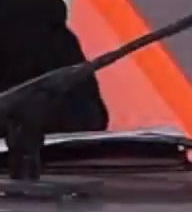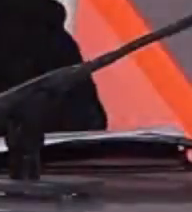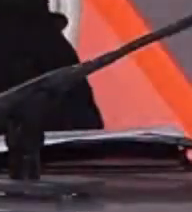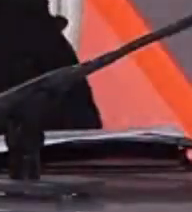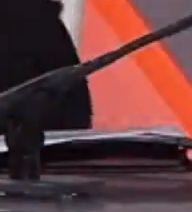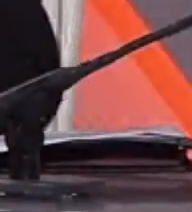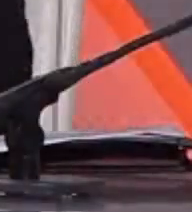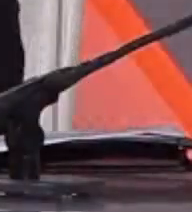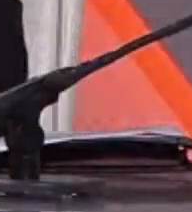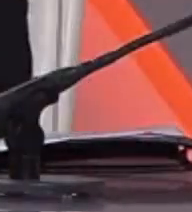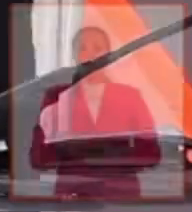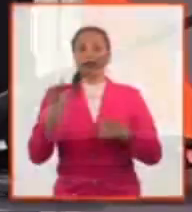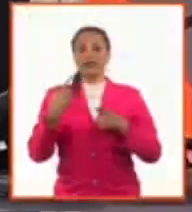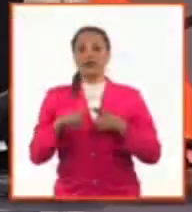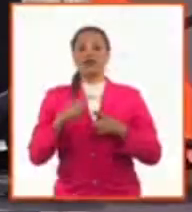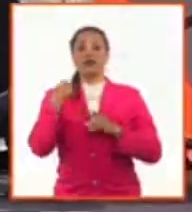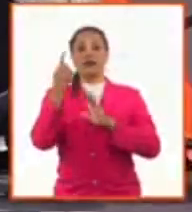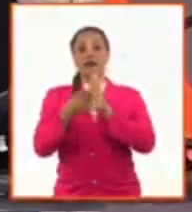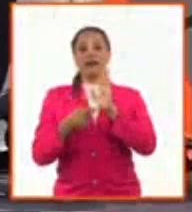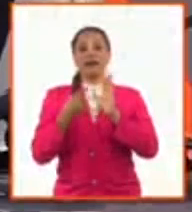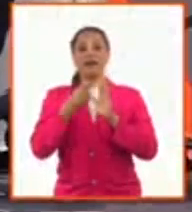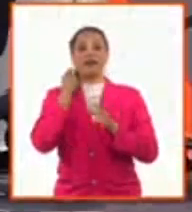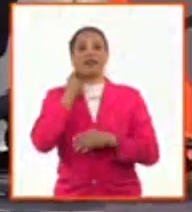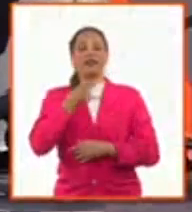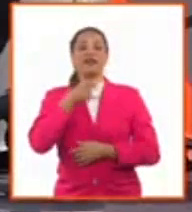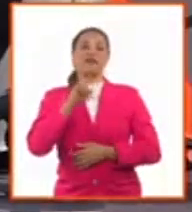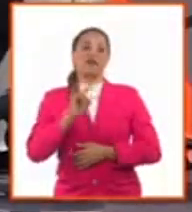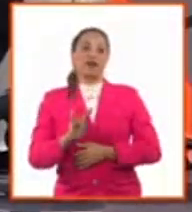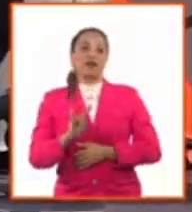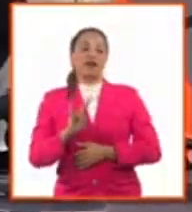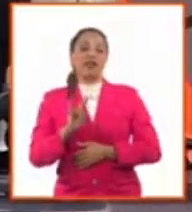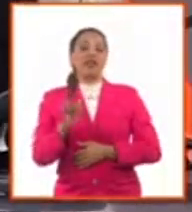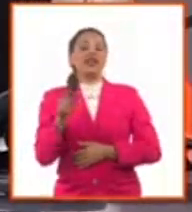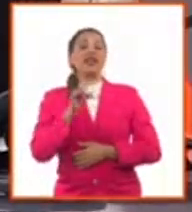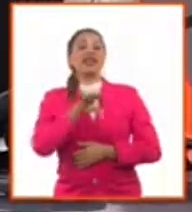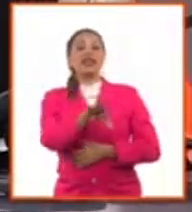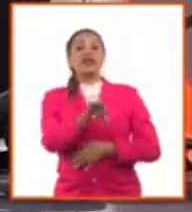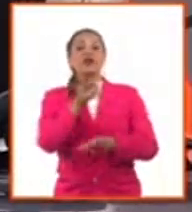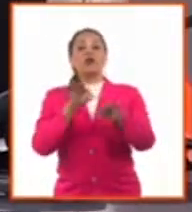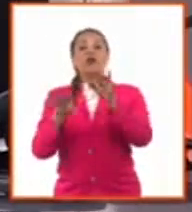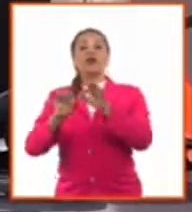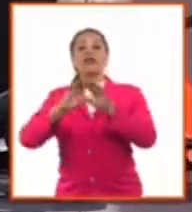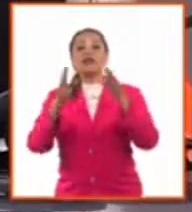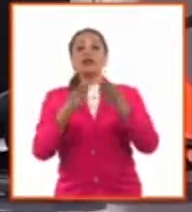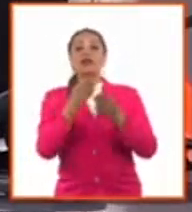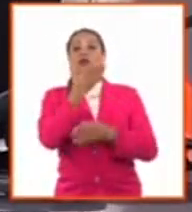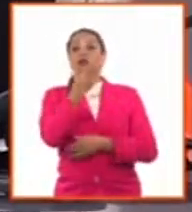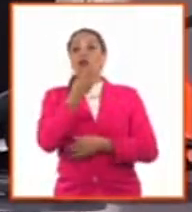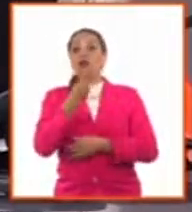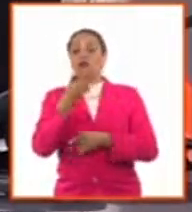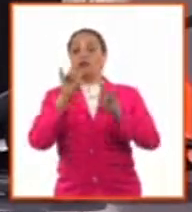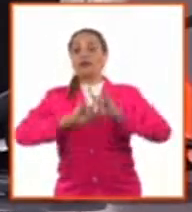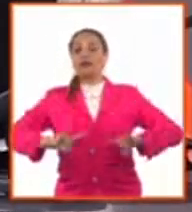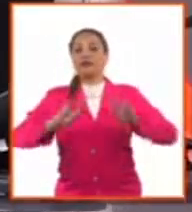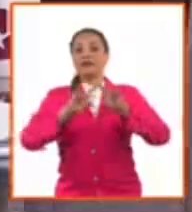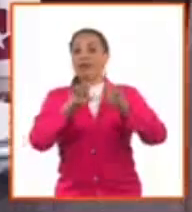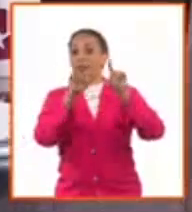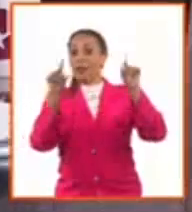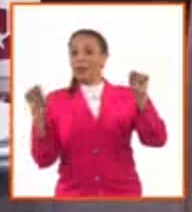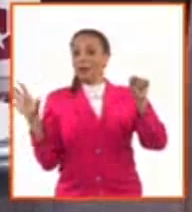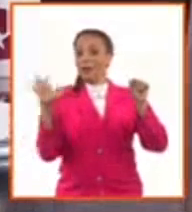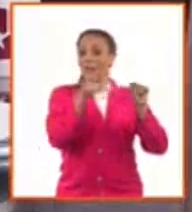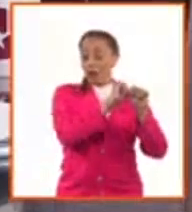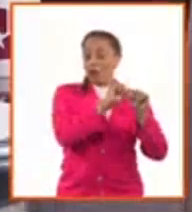Bueno, y esa es otra de las características que tiene nuestra Federación Estudiantil Universitaria, que acoge a los jóvenes de diversas partes del mundo que estudian en Cuba y que también